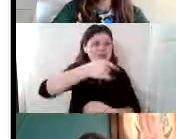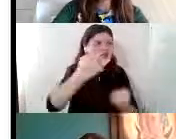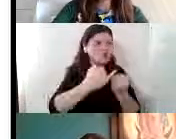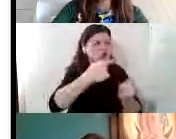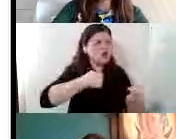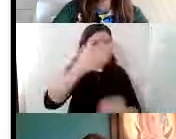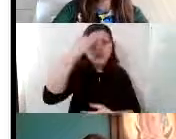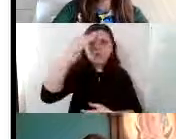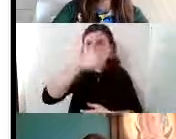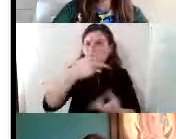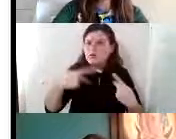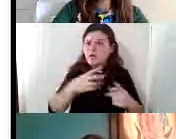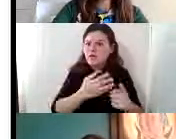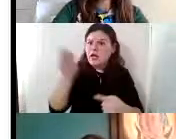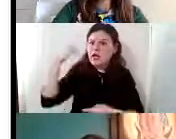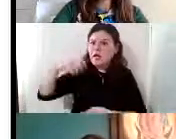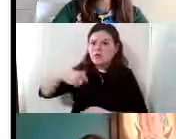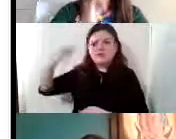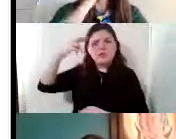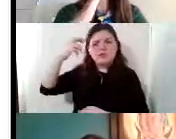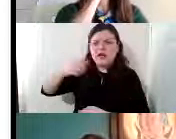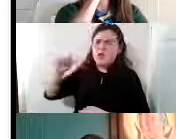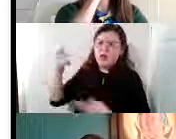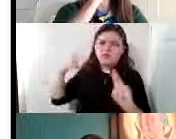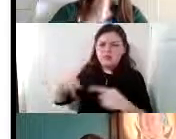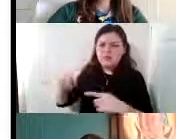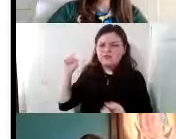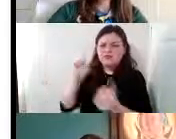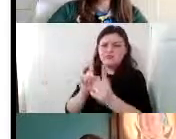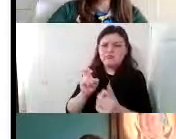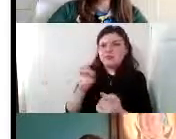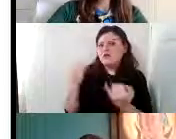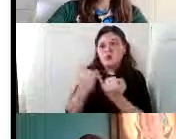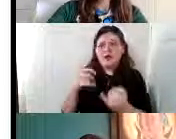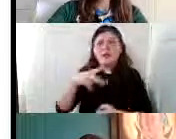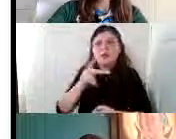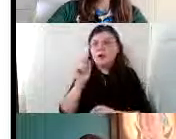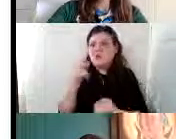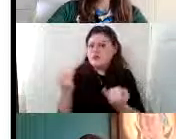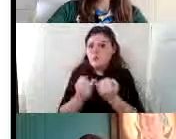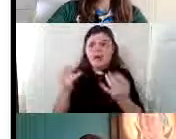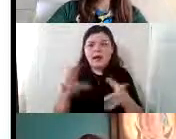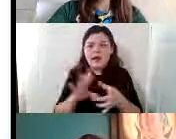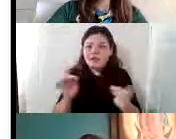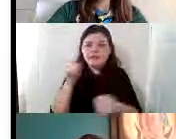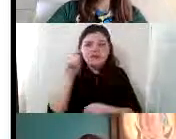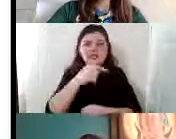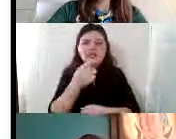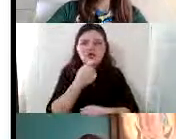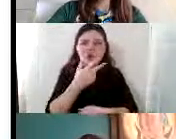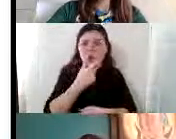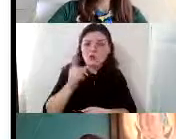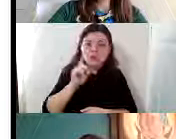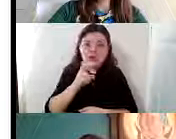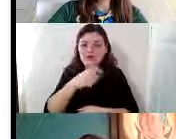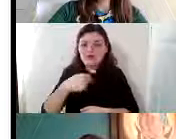o ellas, ah, pues sí, la verdad me recuerda a. Incluso, vuelvo a lo mismo, a lo mejor aquí el niño o niña en su